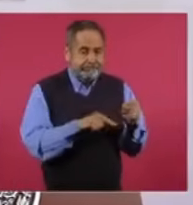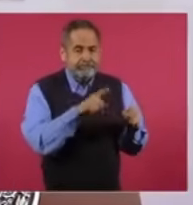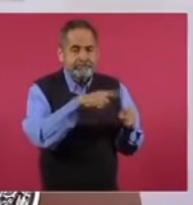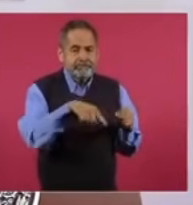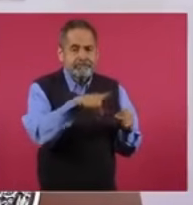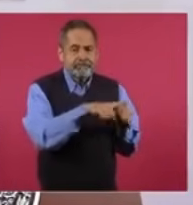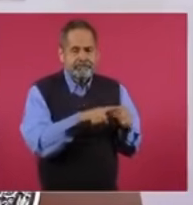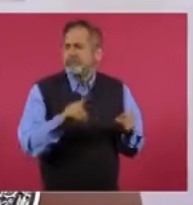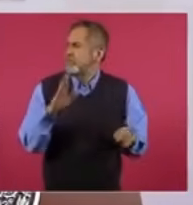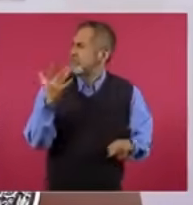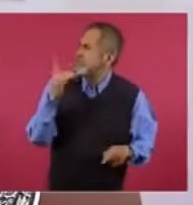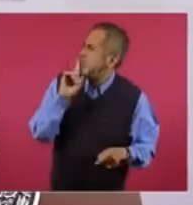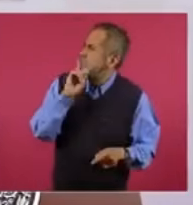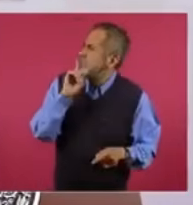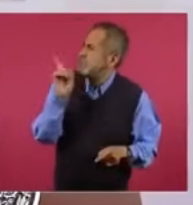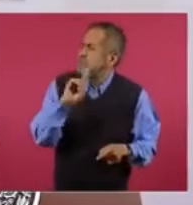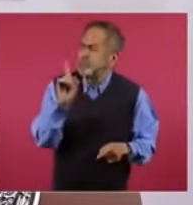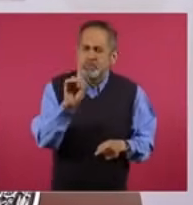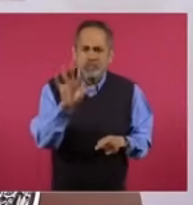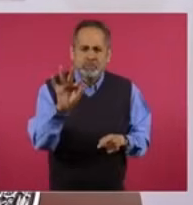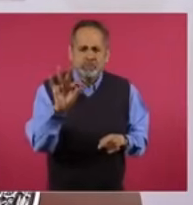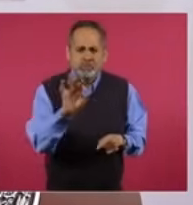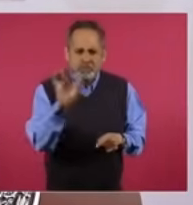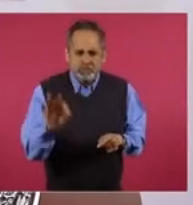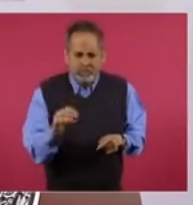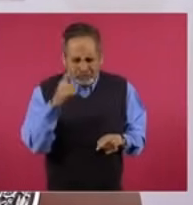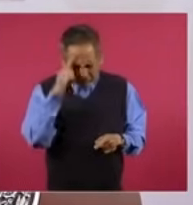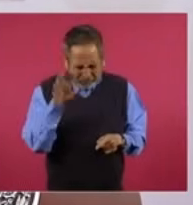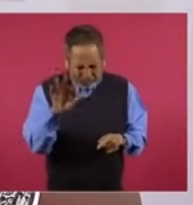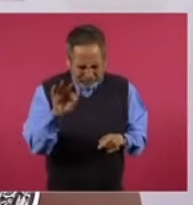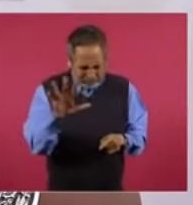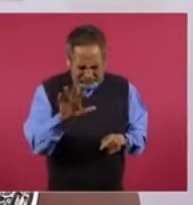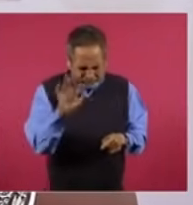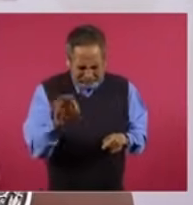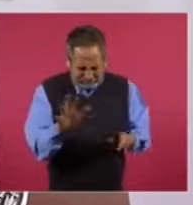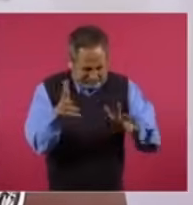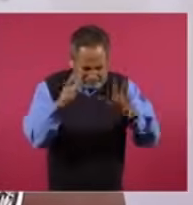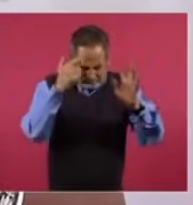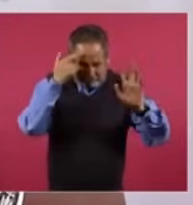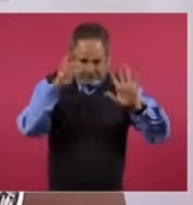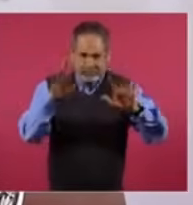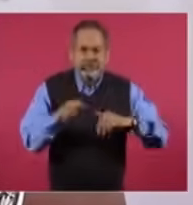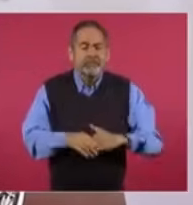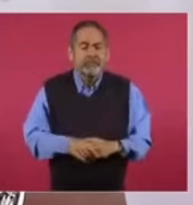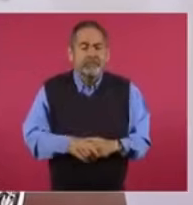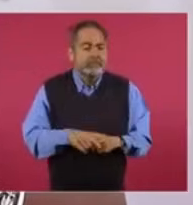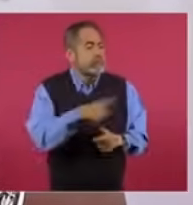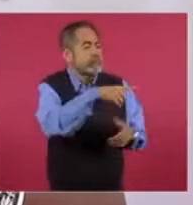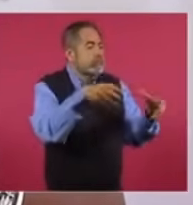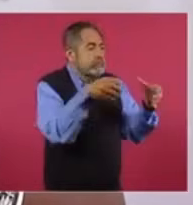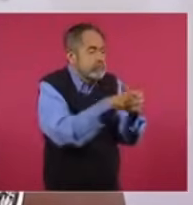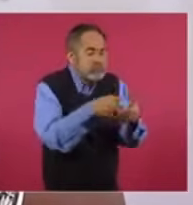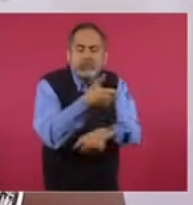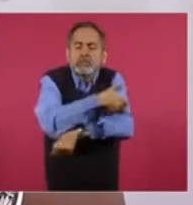no fue el 50, creo que el 40%, dijo 45%, son